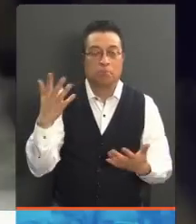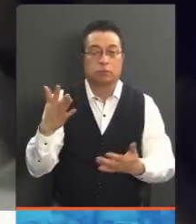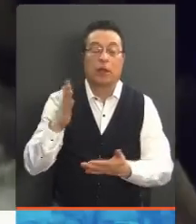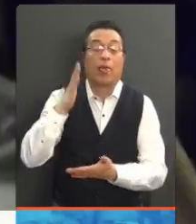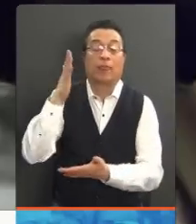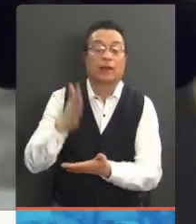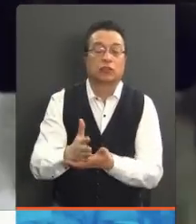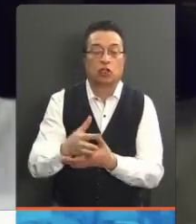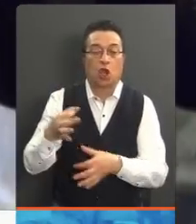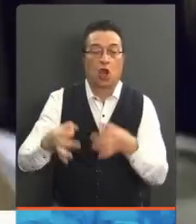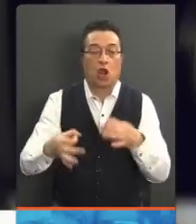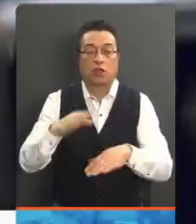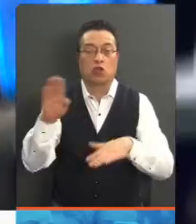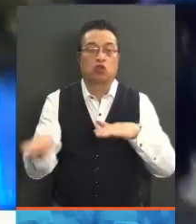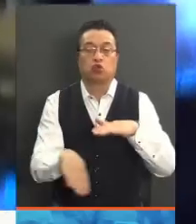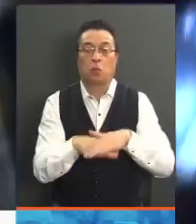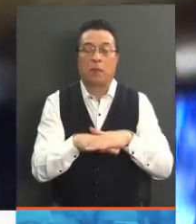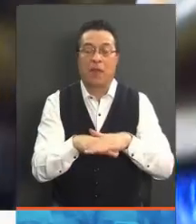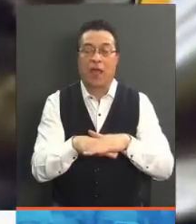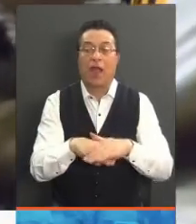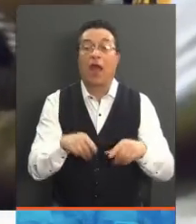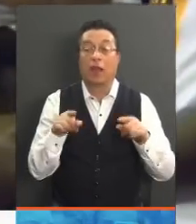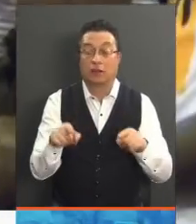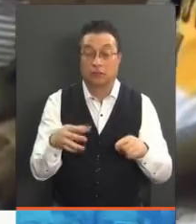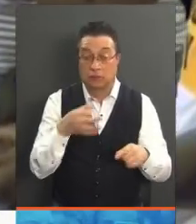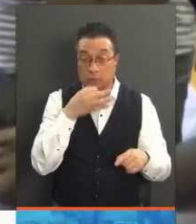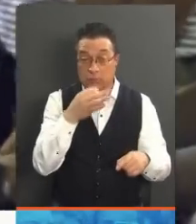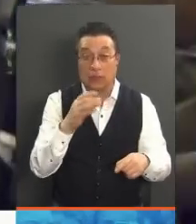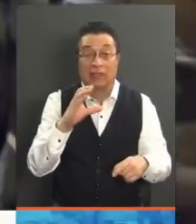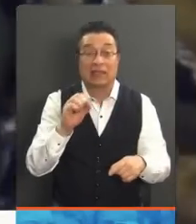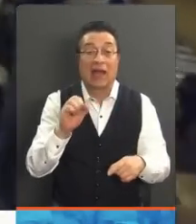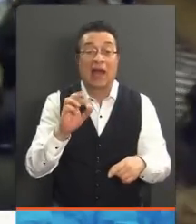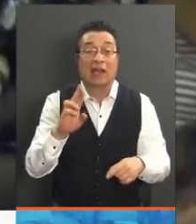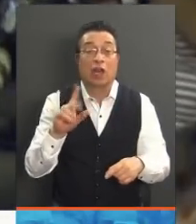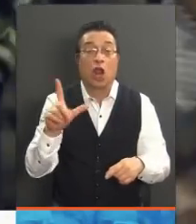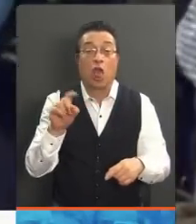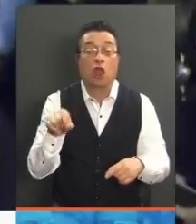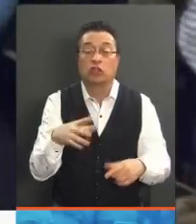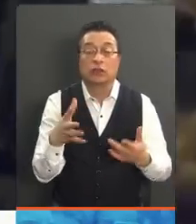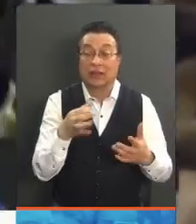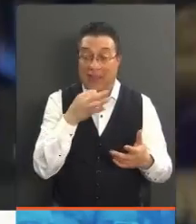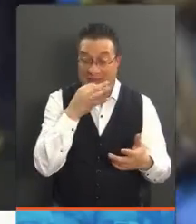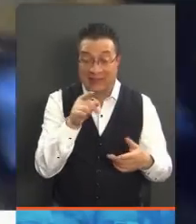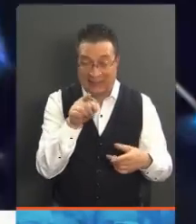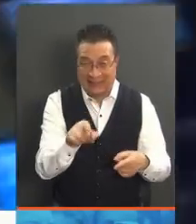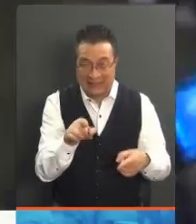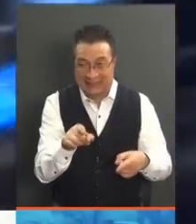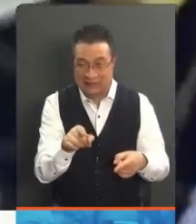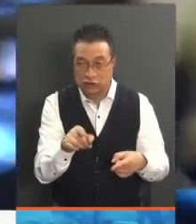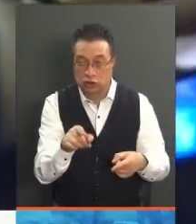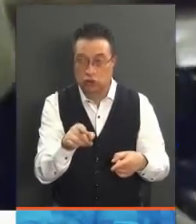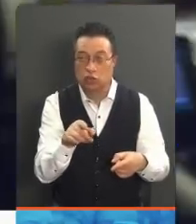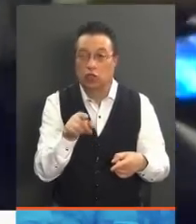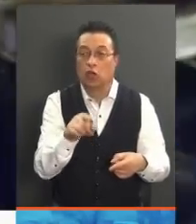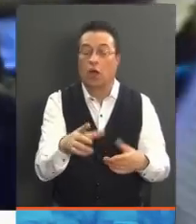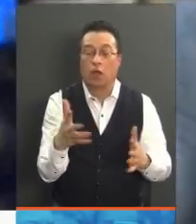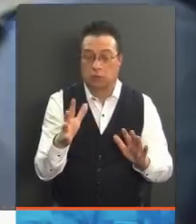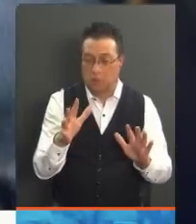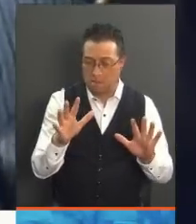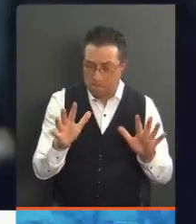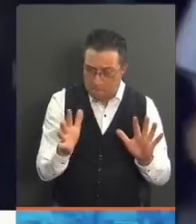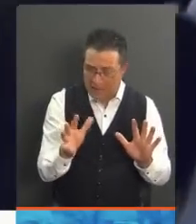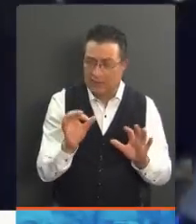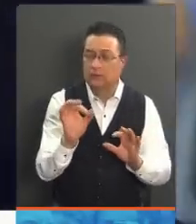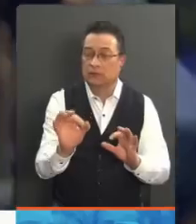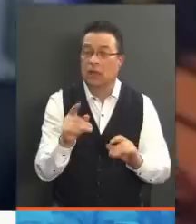la Corte Suprema. Y yo, el pase que le daba a Carlos era para apuntar precisamente eso, porque se presume que,